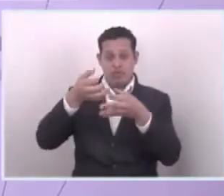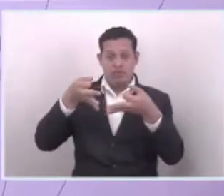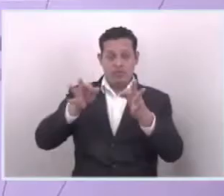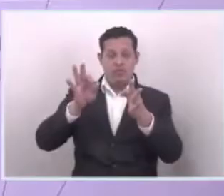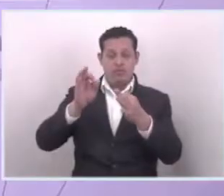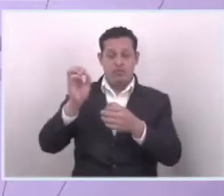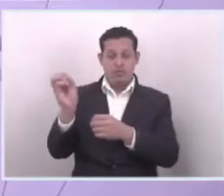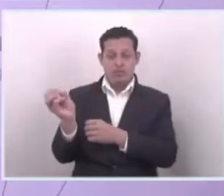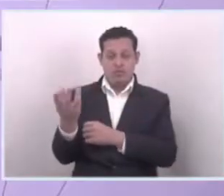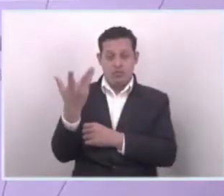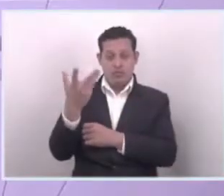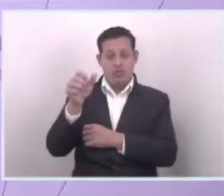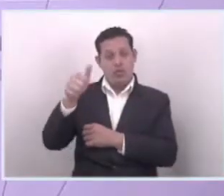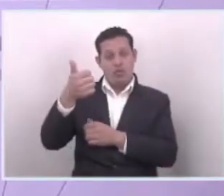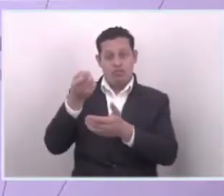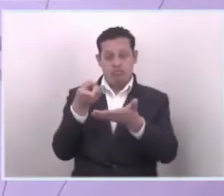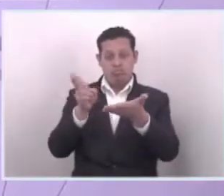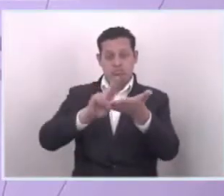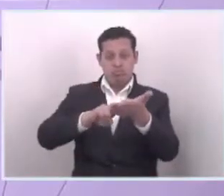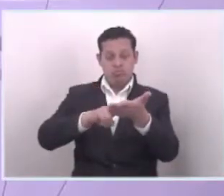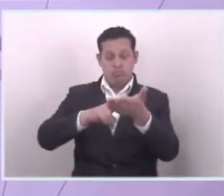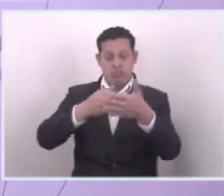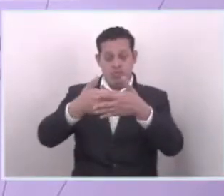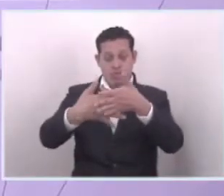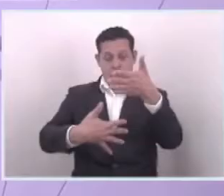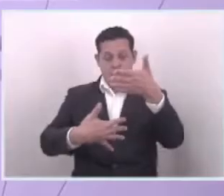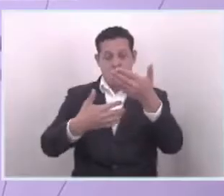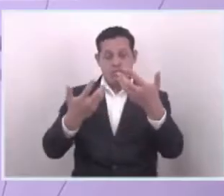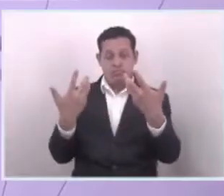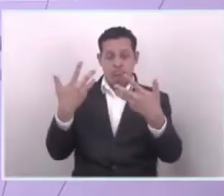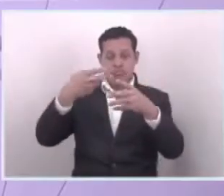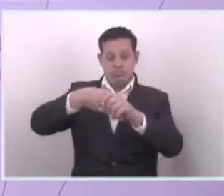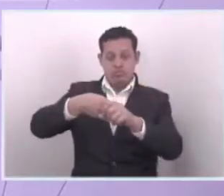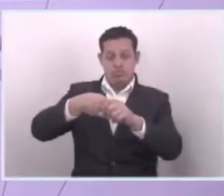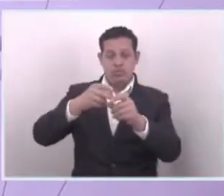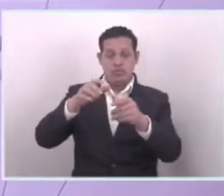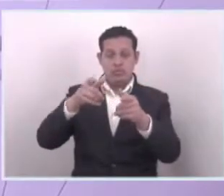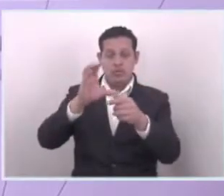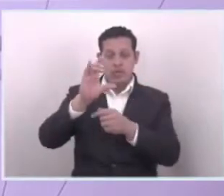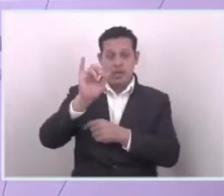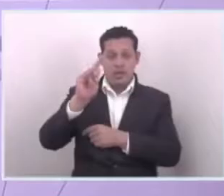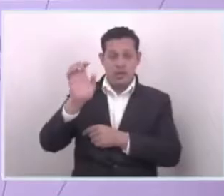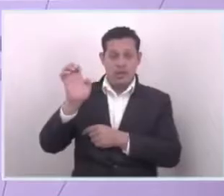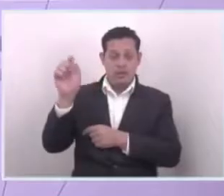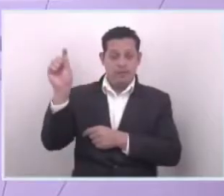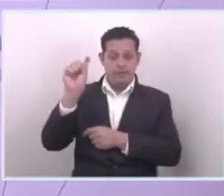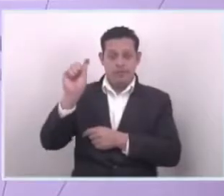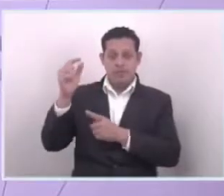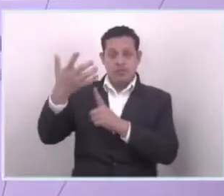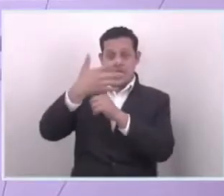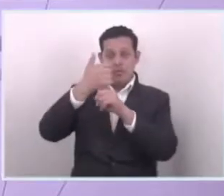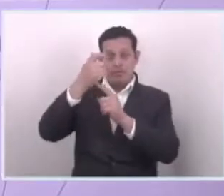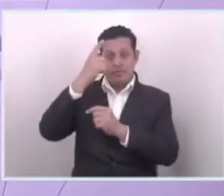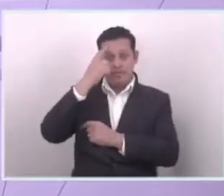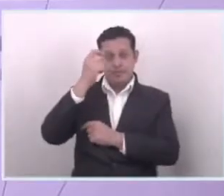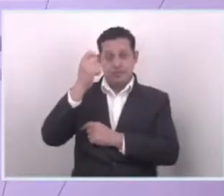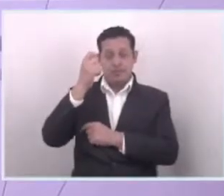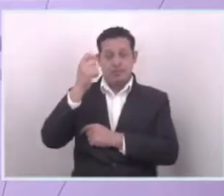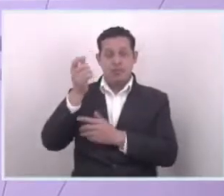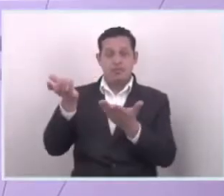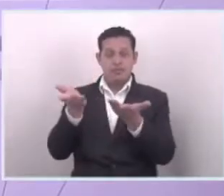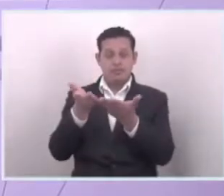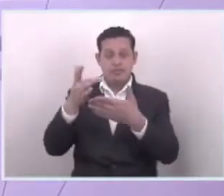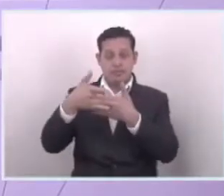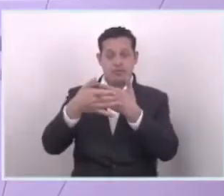innovadoras en los contratos de inversión. En la modalidad multicliente, esto nos permite adquirir conocimientos,